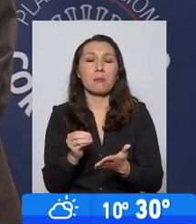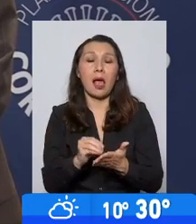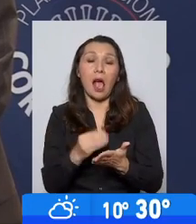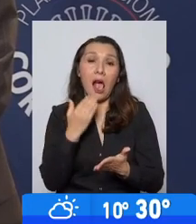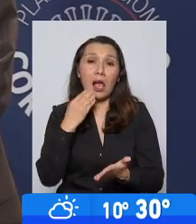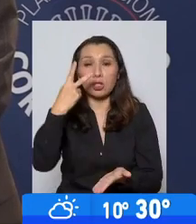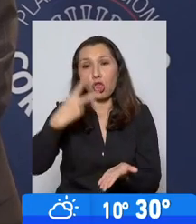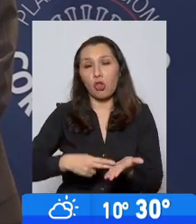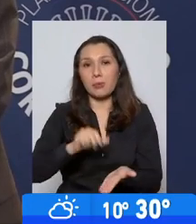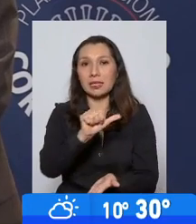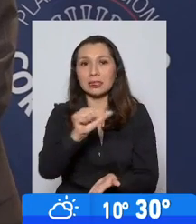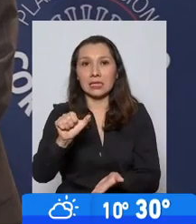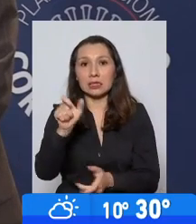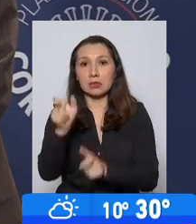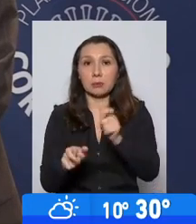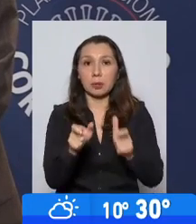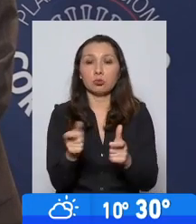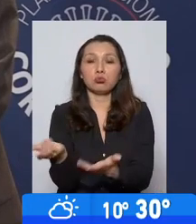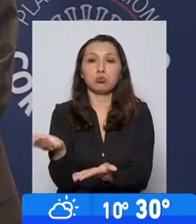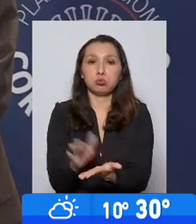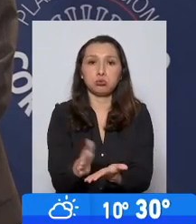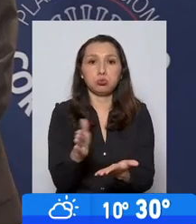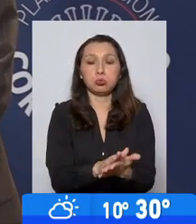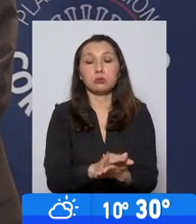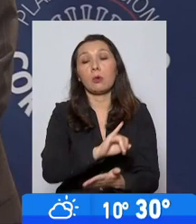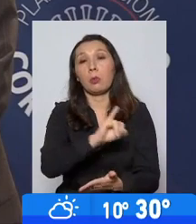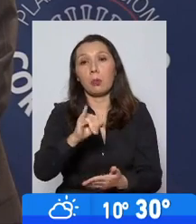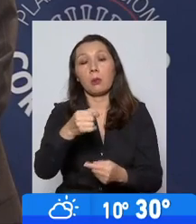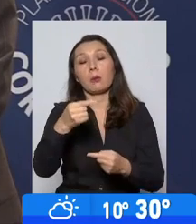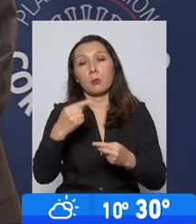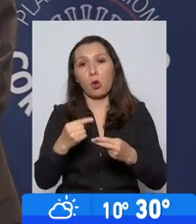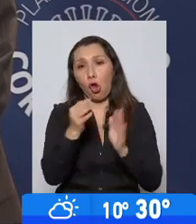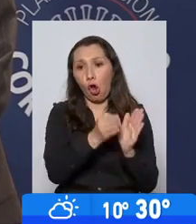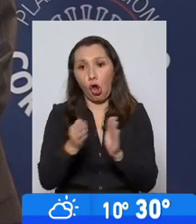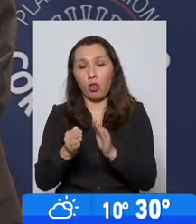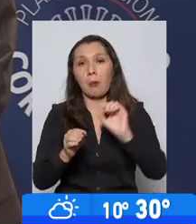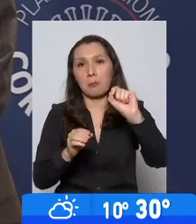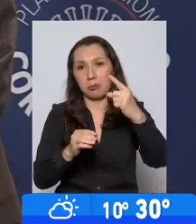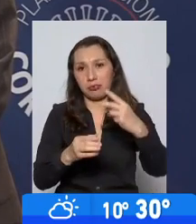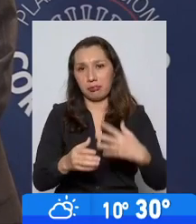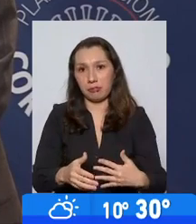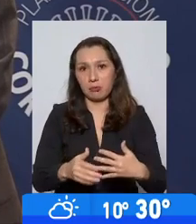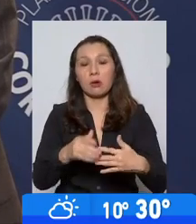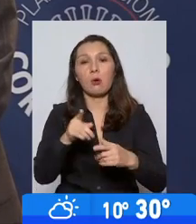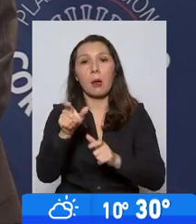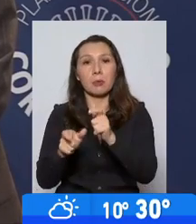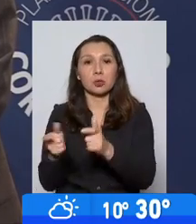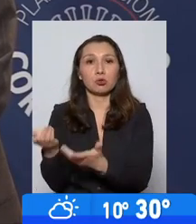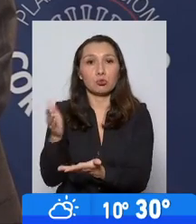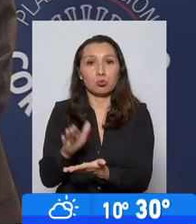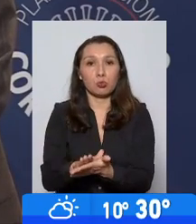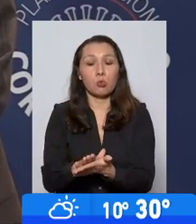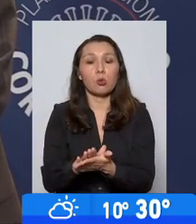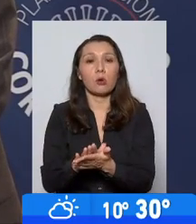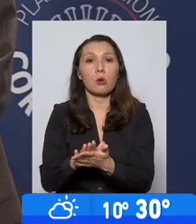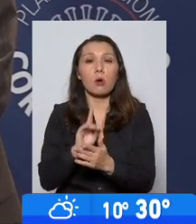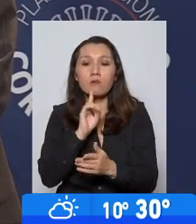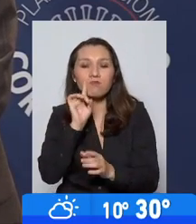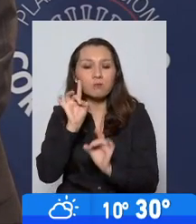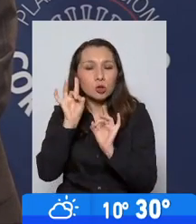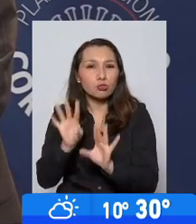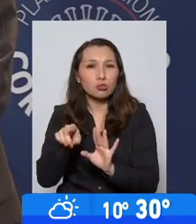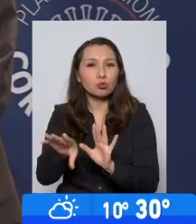casi 2.600 fallecidos, y le siguen ordenados por el número de fallecimientos atribuibles